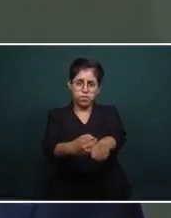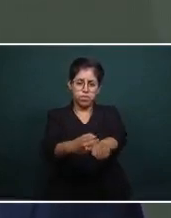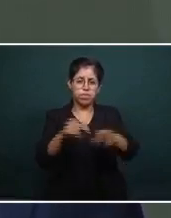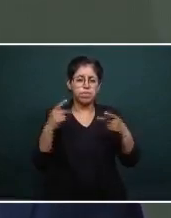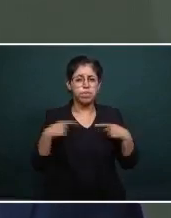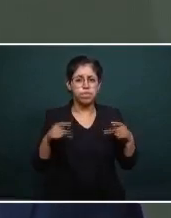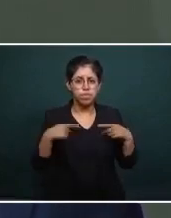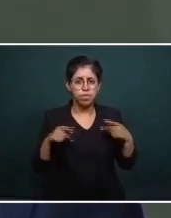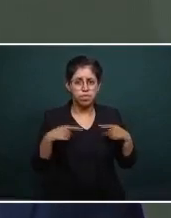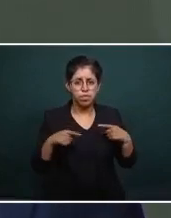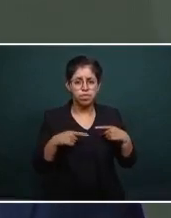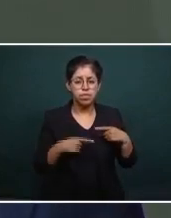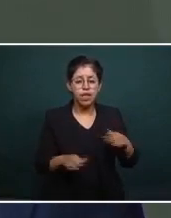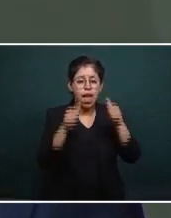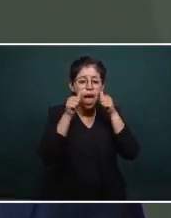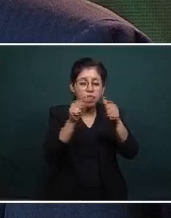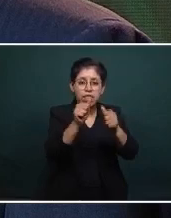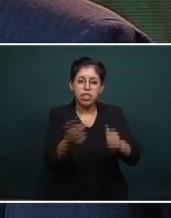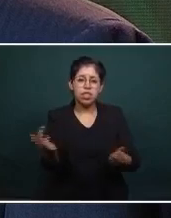heridos